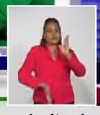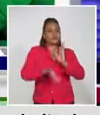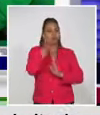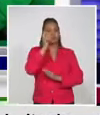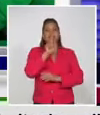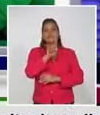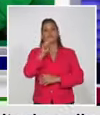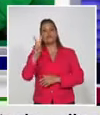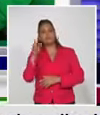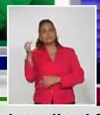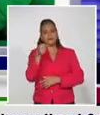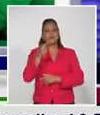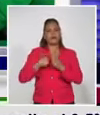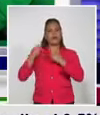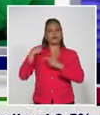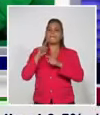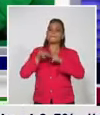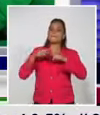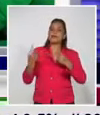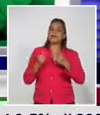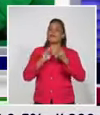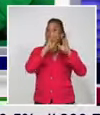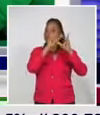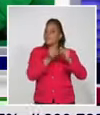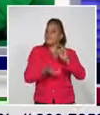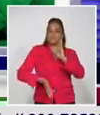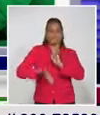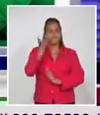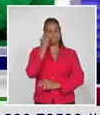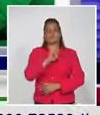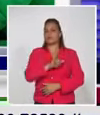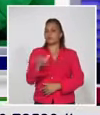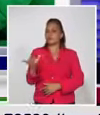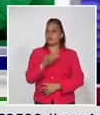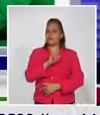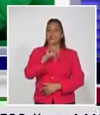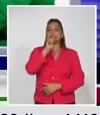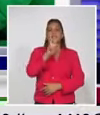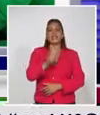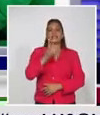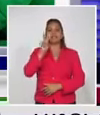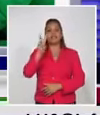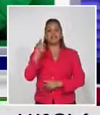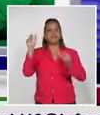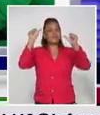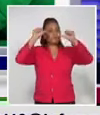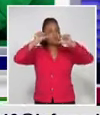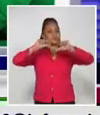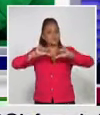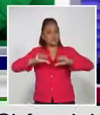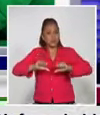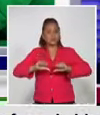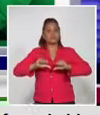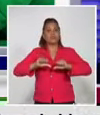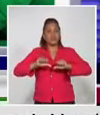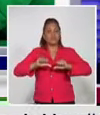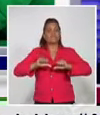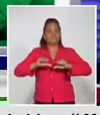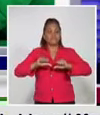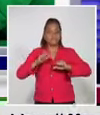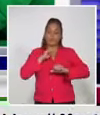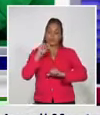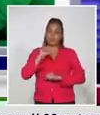menos que ayer, pero una cifra extremadamente elevada. 32 críticos, que hace más grave la situación,